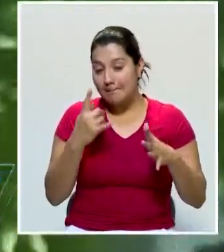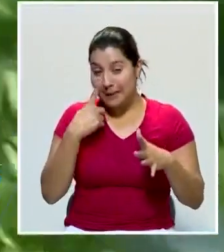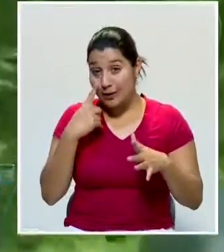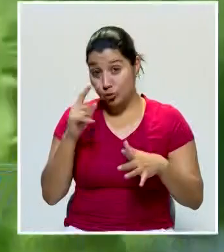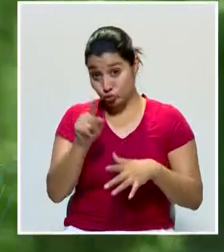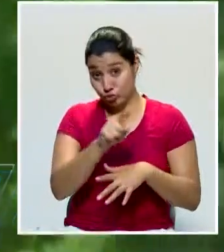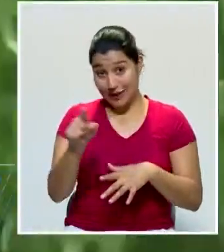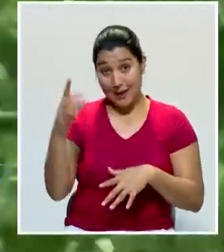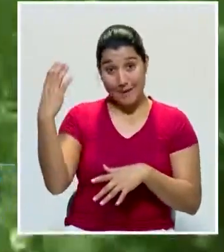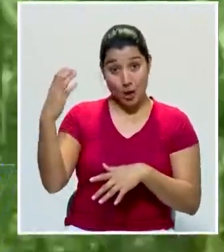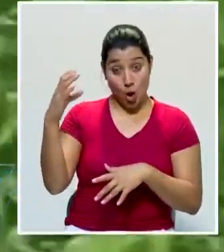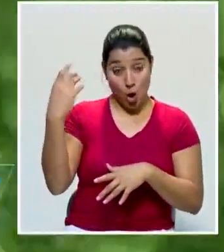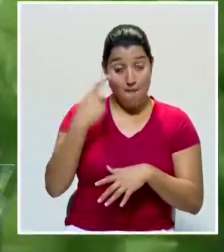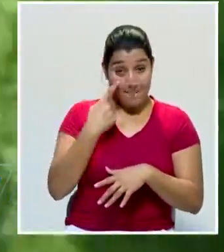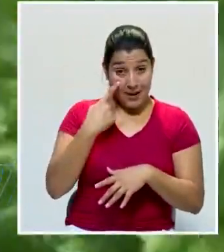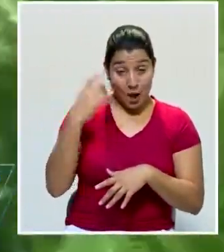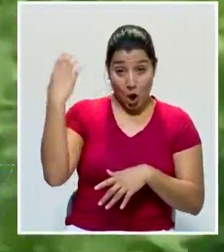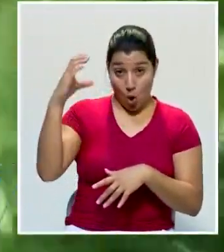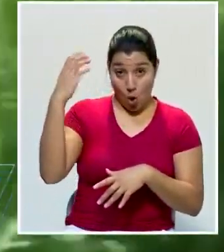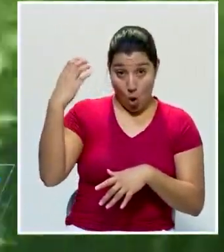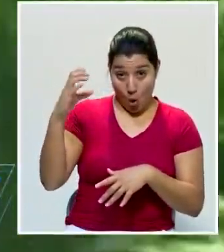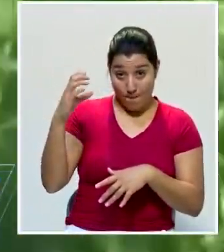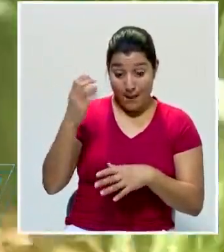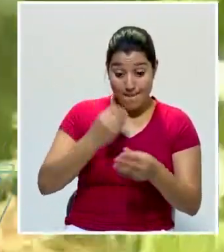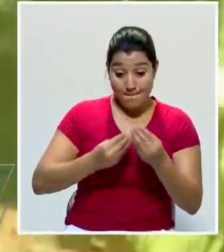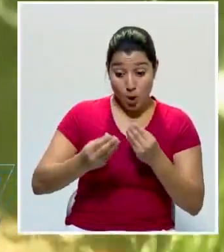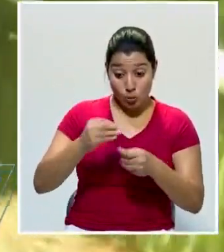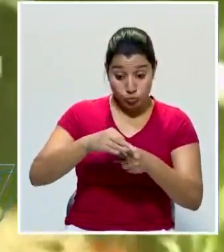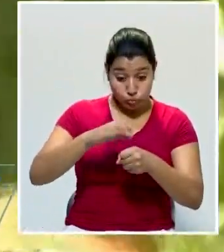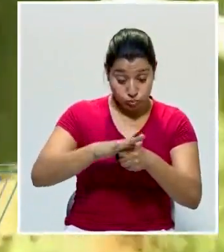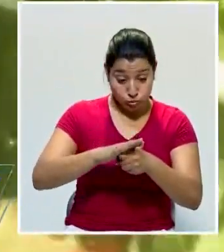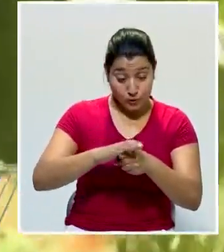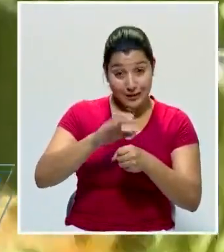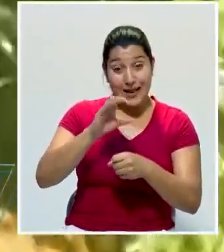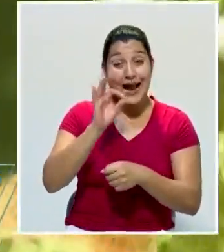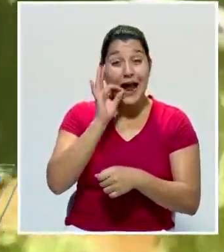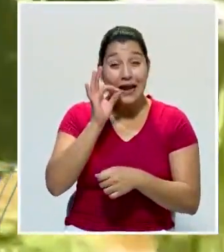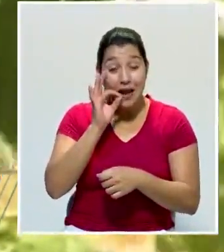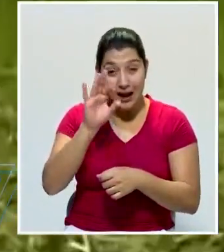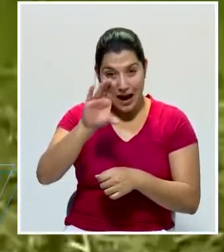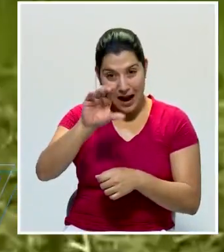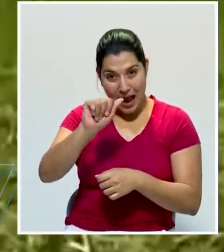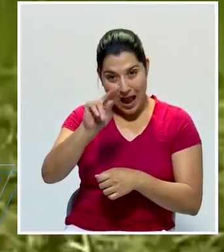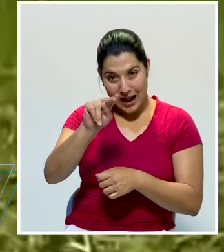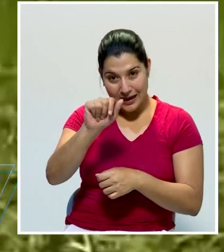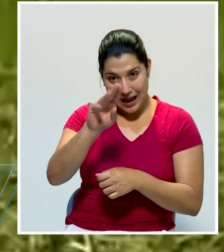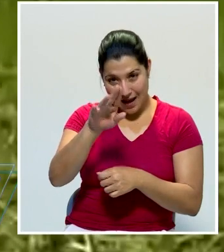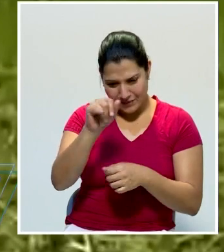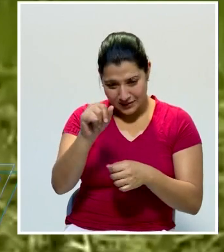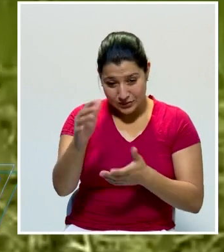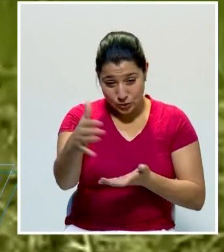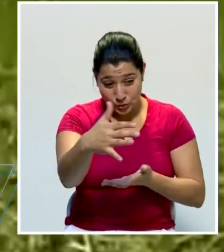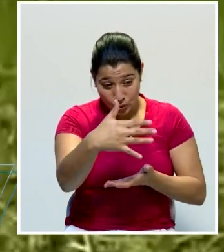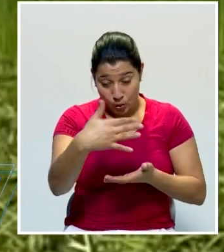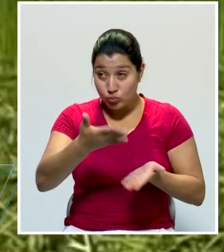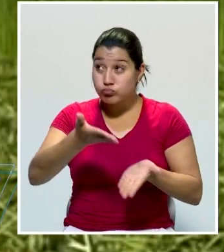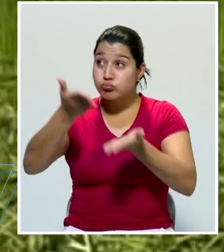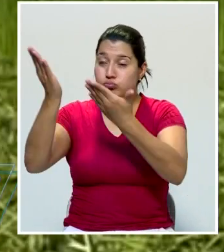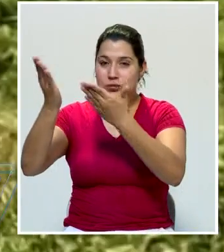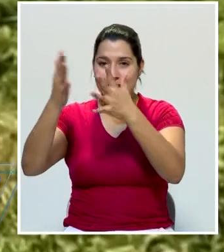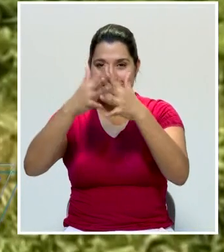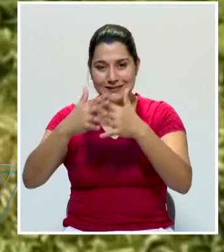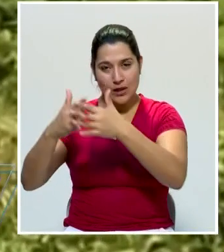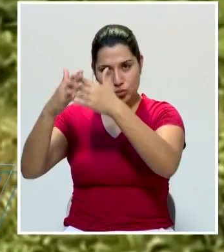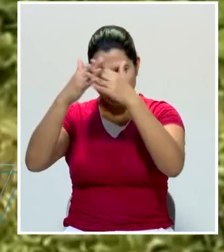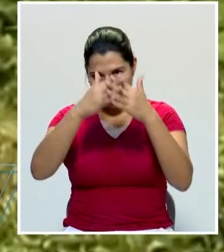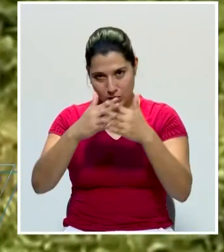exportando cannabis a Estados Unidos. Imagínese un país que ha vivido toda la situación de drogas entre Estados Unidos